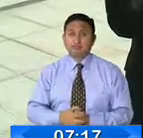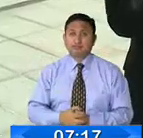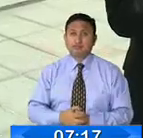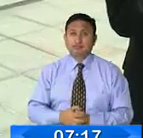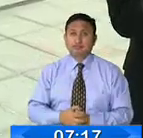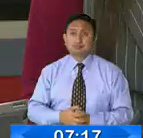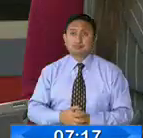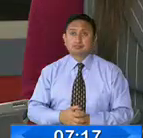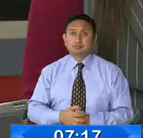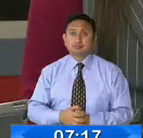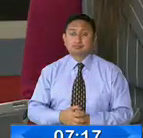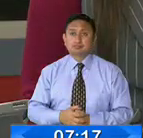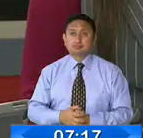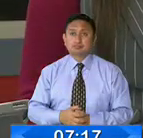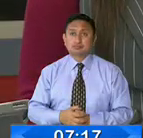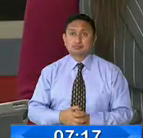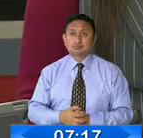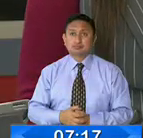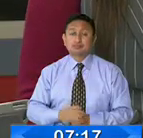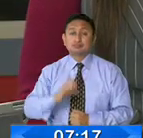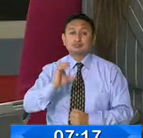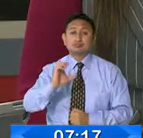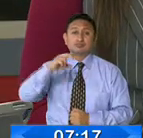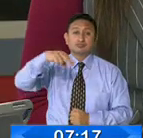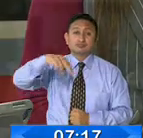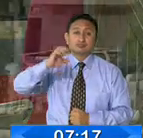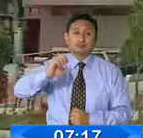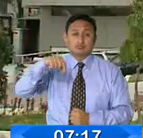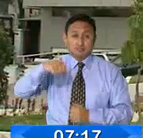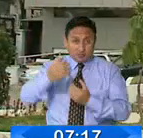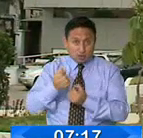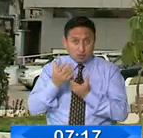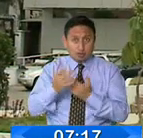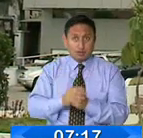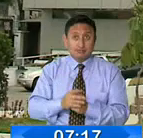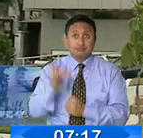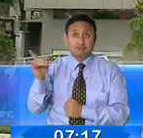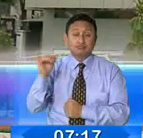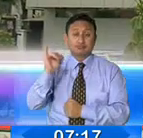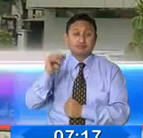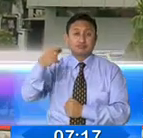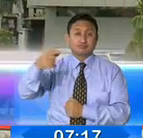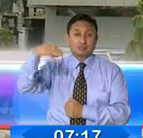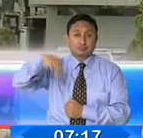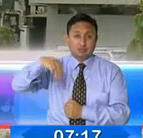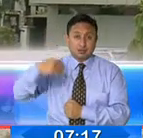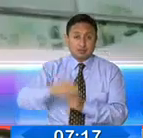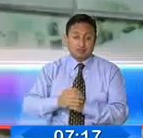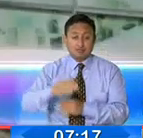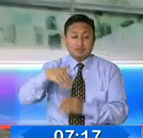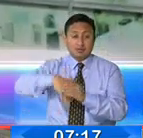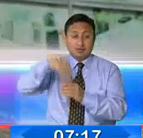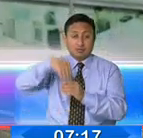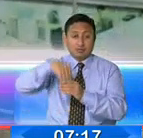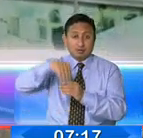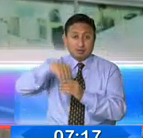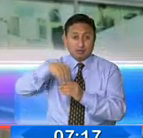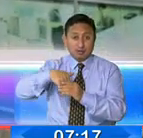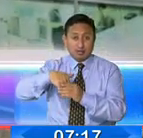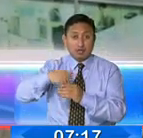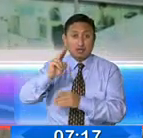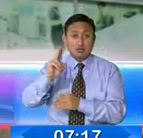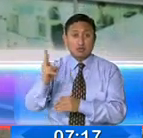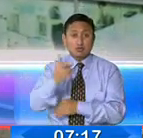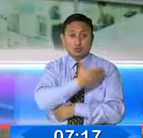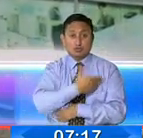Navarro. El Consejo Nacional Electoral informó que el Instituto Geográfico Militar concluyó la impresión de las papeletas del binomio